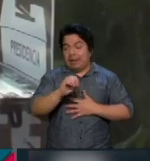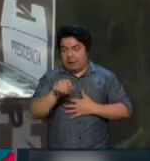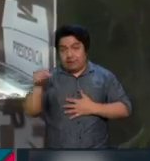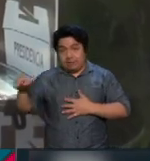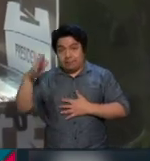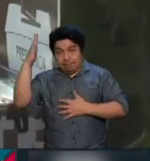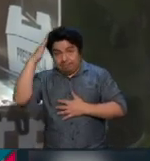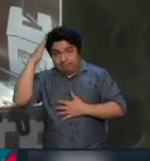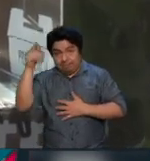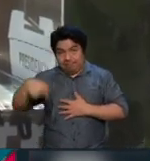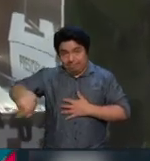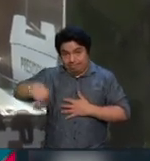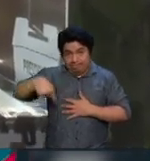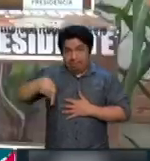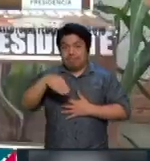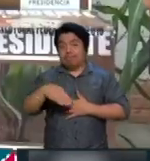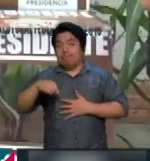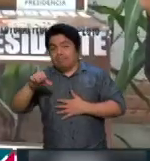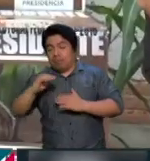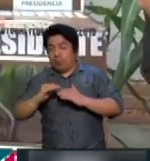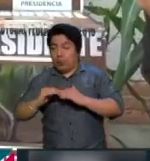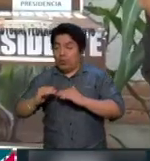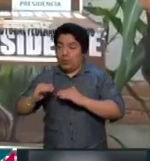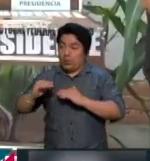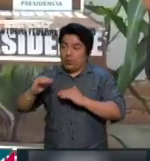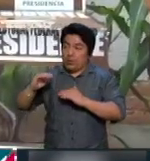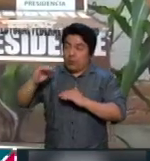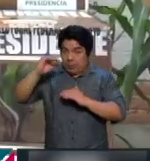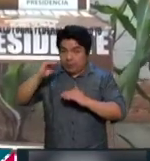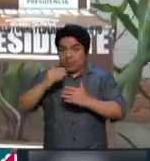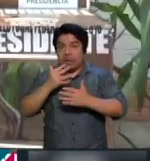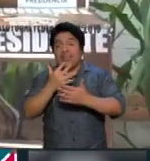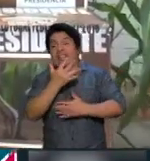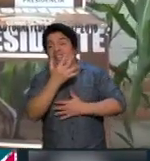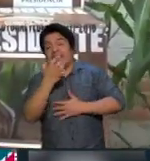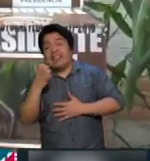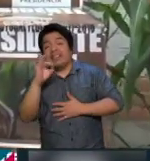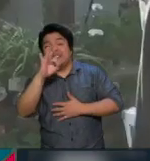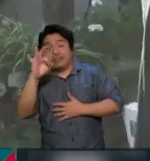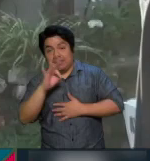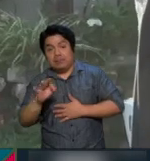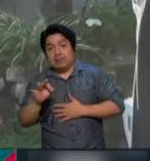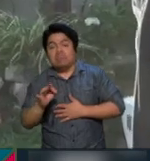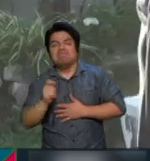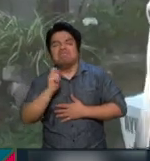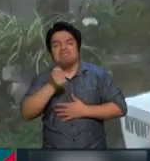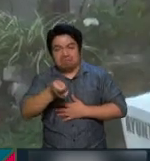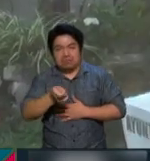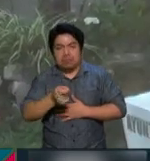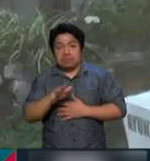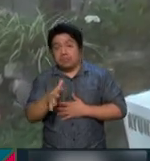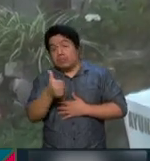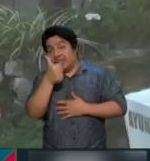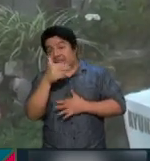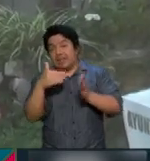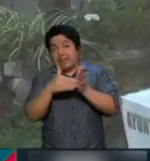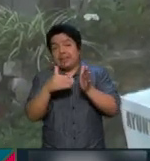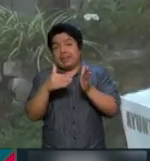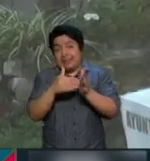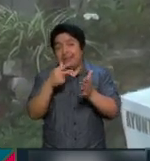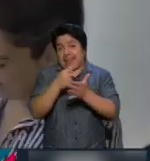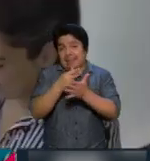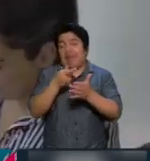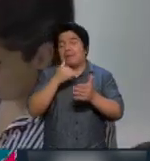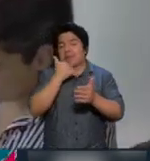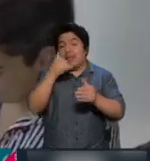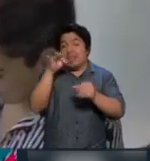encabeza Movimiento Ciudadano incrementó en el apoyo de los mexicanos en un 500%, lo que representa más de 6 millones de votos.